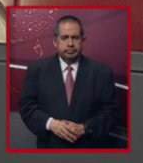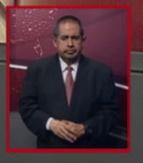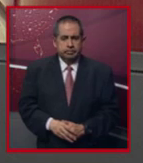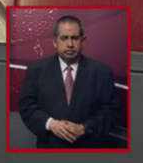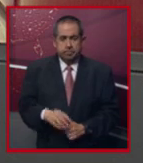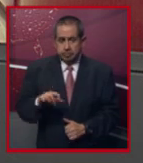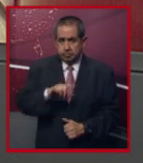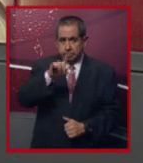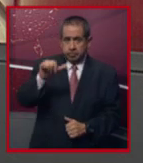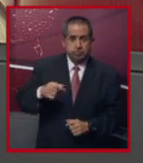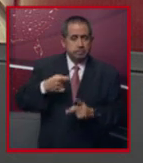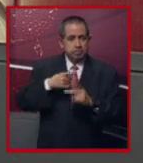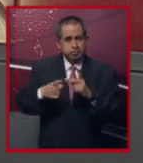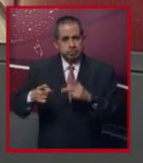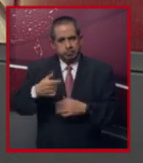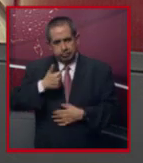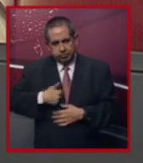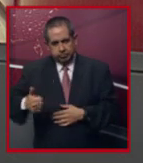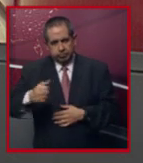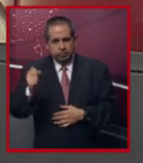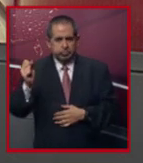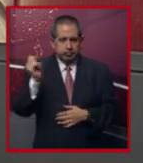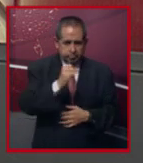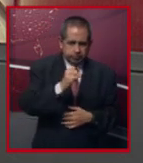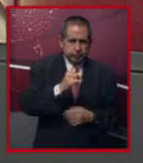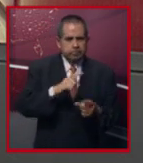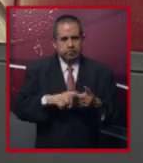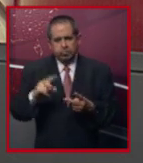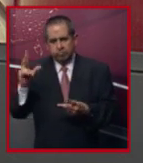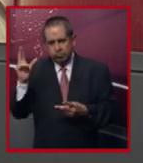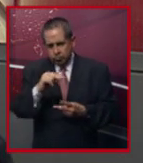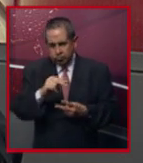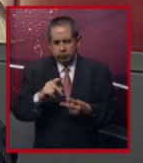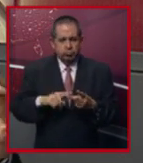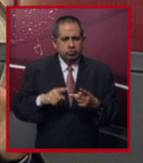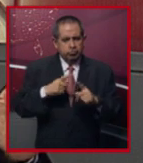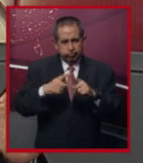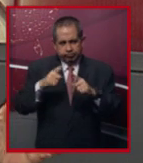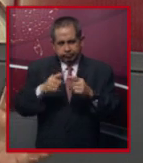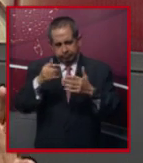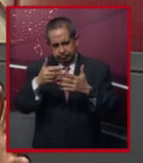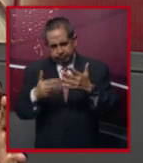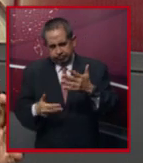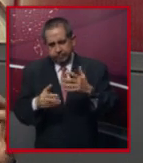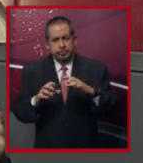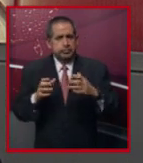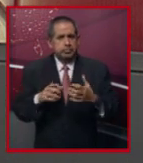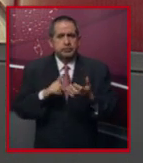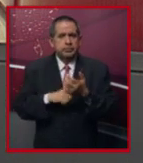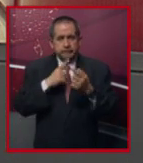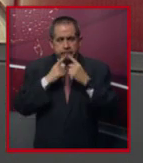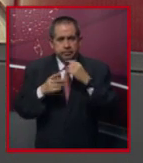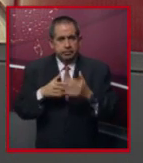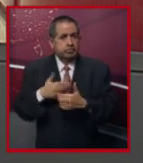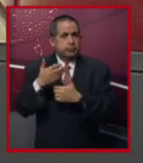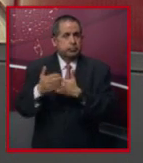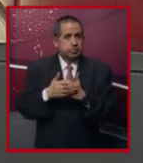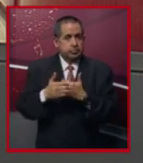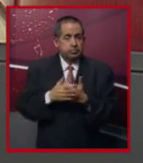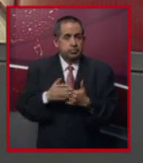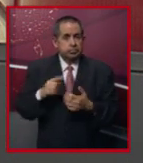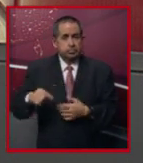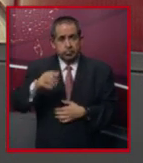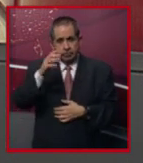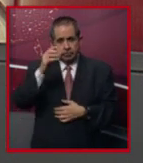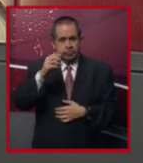Bueno, posteriormente inició la discusión a favor y en contra de esta reforma. Una vez que se fijan los posicionamientos, el siguiente punto